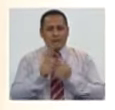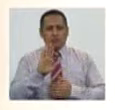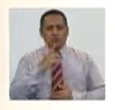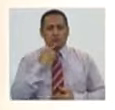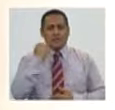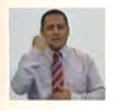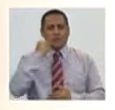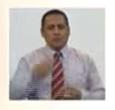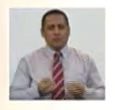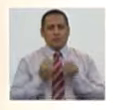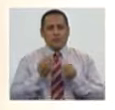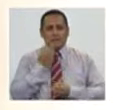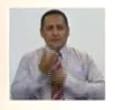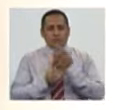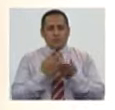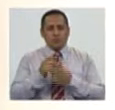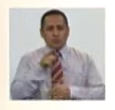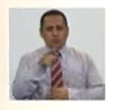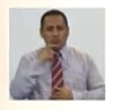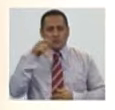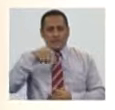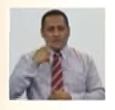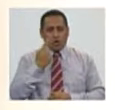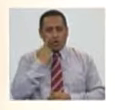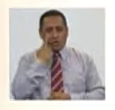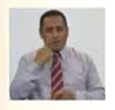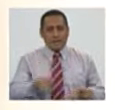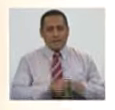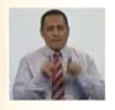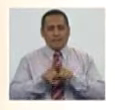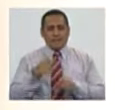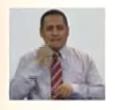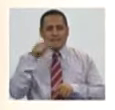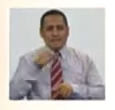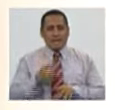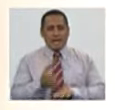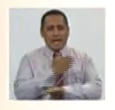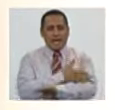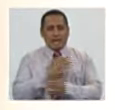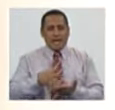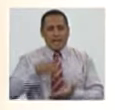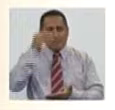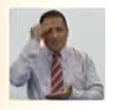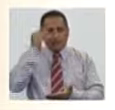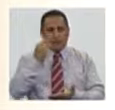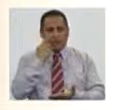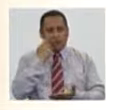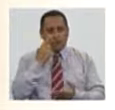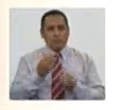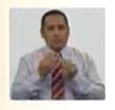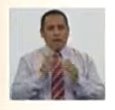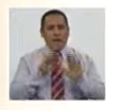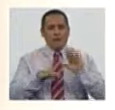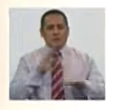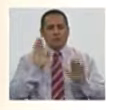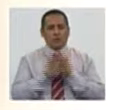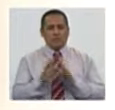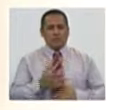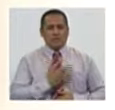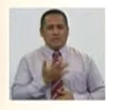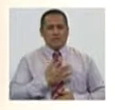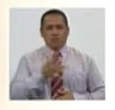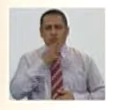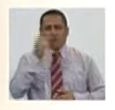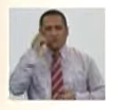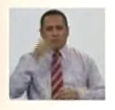acercarle sus derechos porque es información que usted necesita conocer y que además necesita también poder manejar porque muchas veces nos